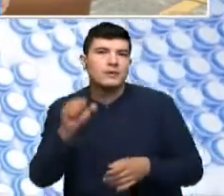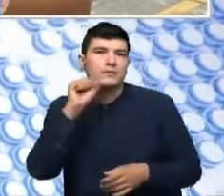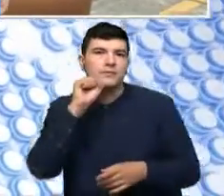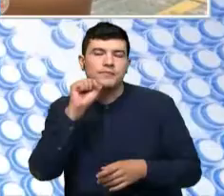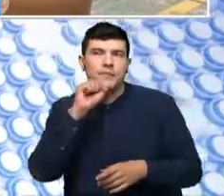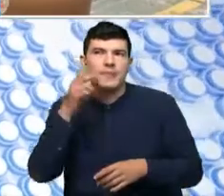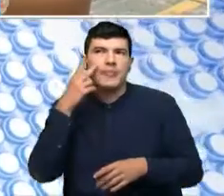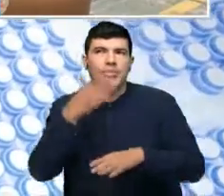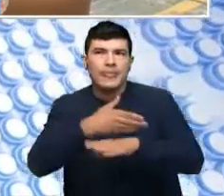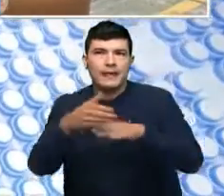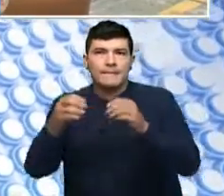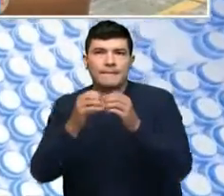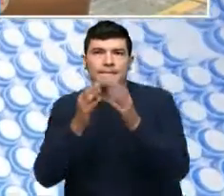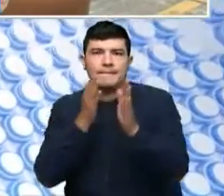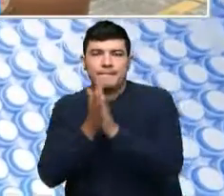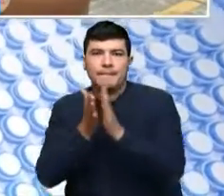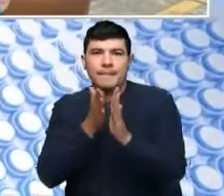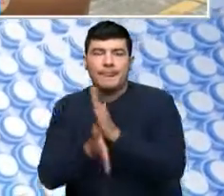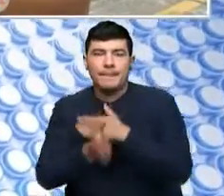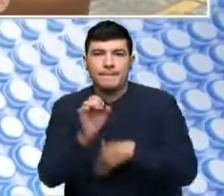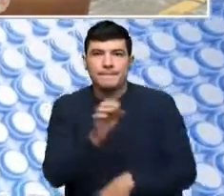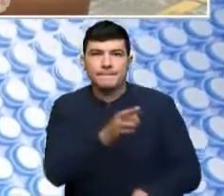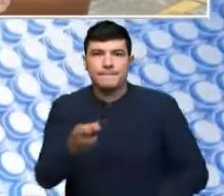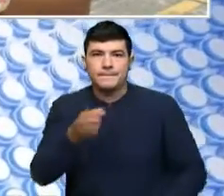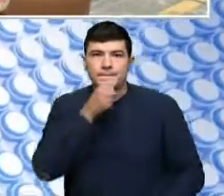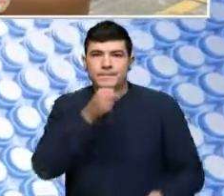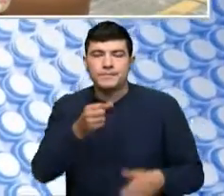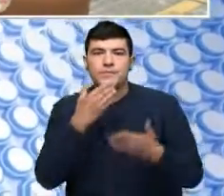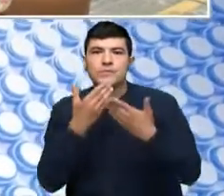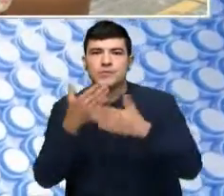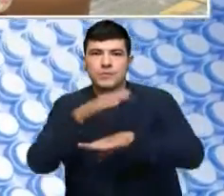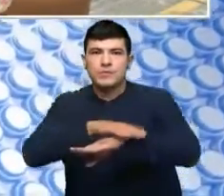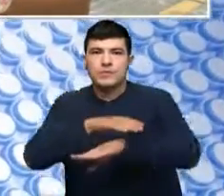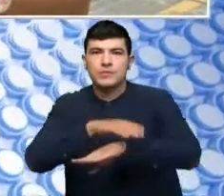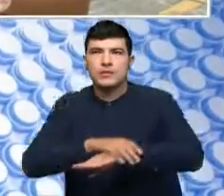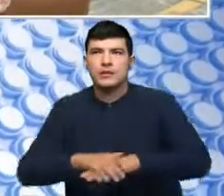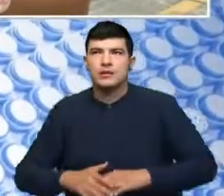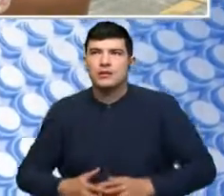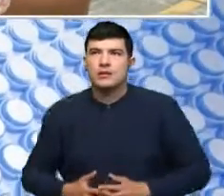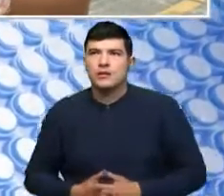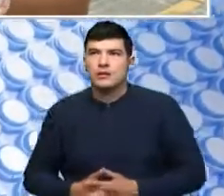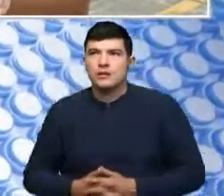que registramos desde el puerto petrolero con la cámara de Henry Rincón Márquez. Continúen ustedes con más Oriente Noticias.